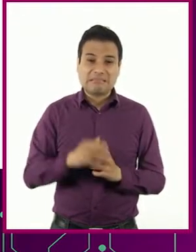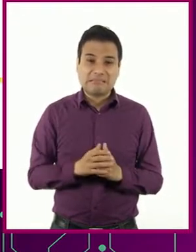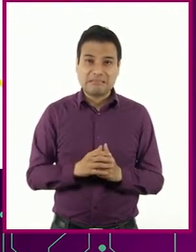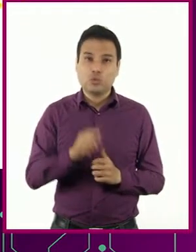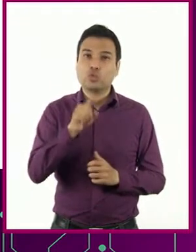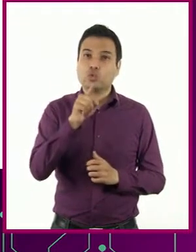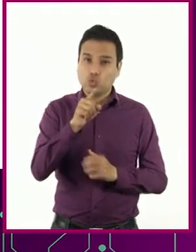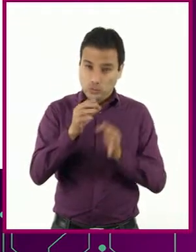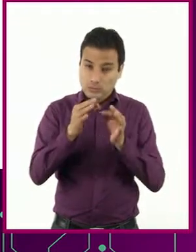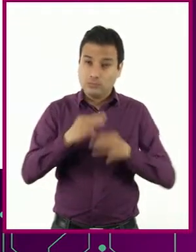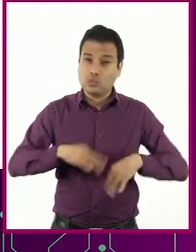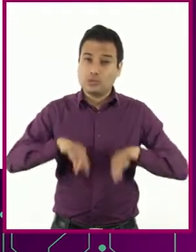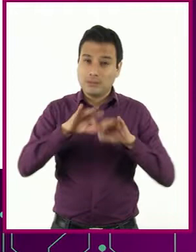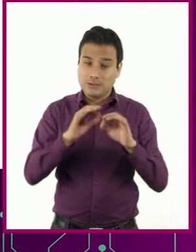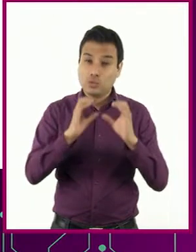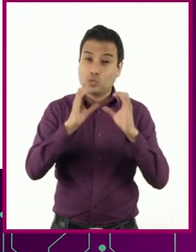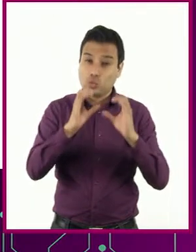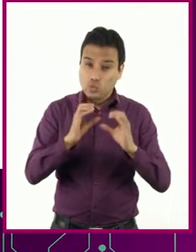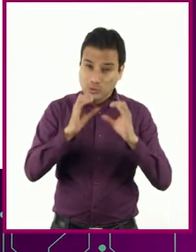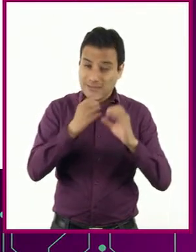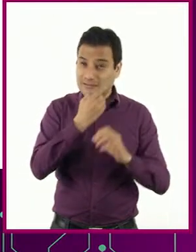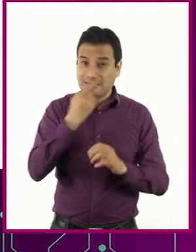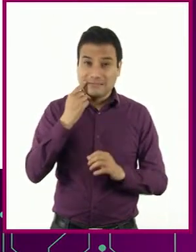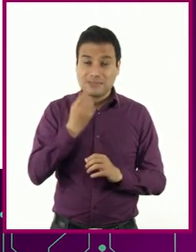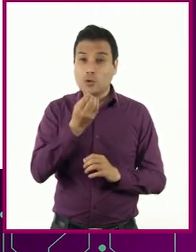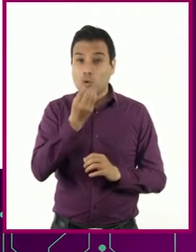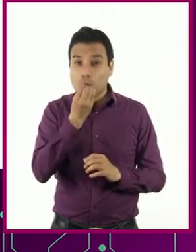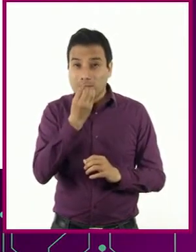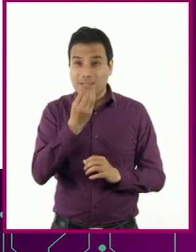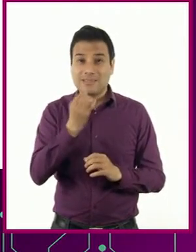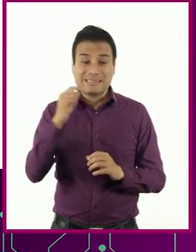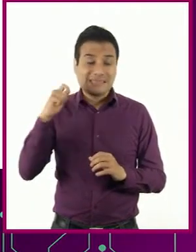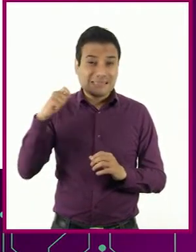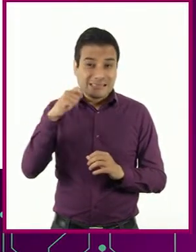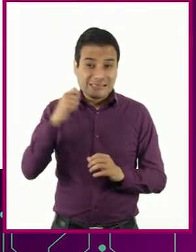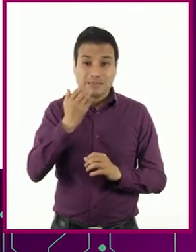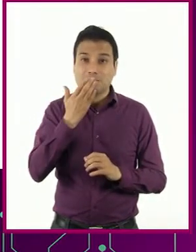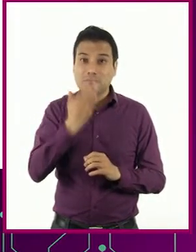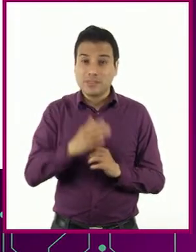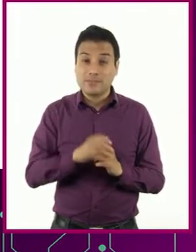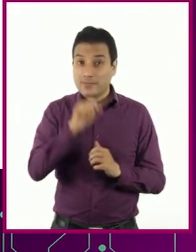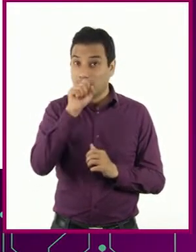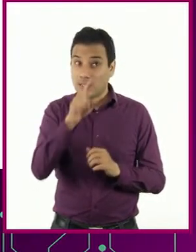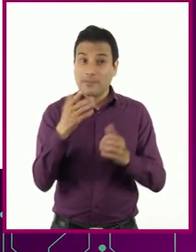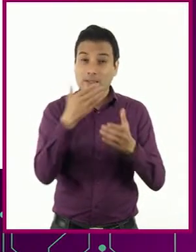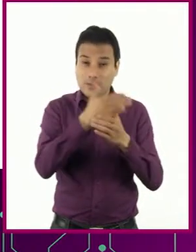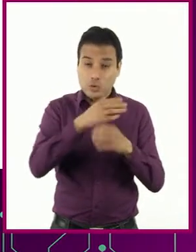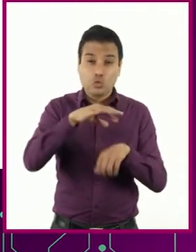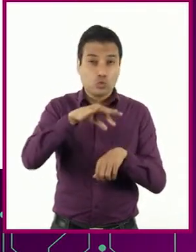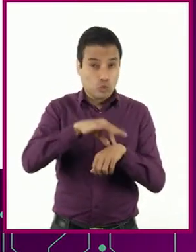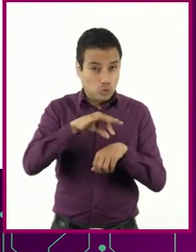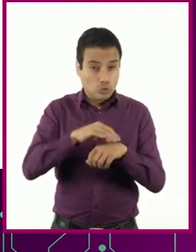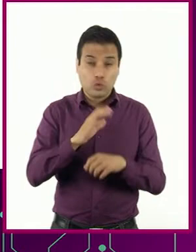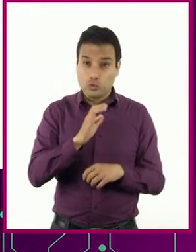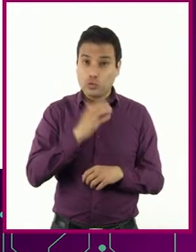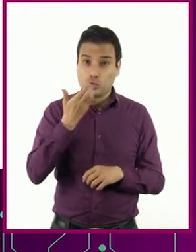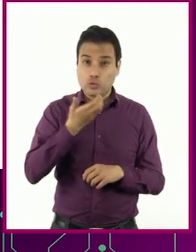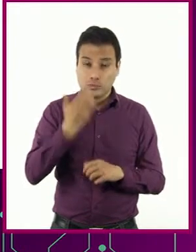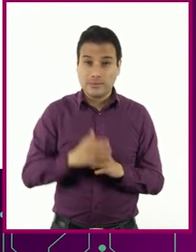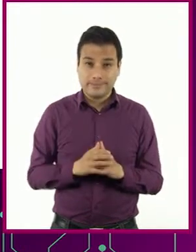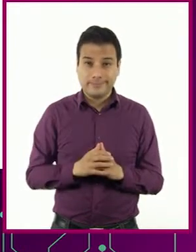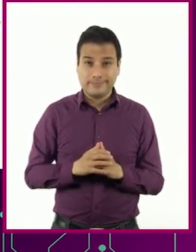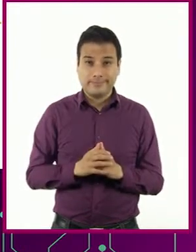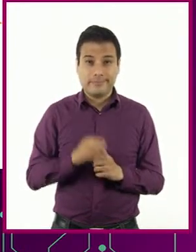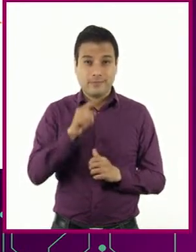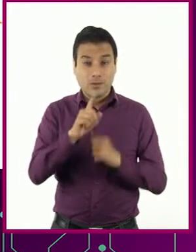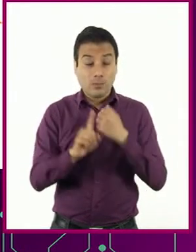papel principal en el cuidado de tus hábitos de higiene y alimentación, sumado a revisiones periódicas para hacer un diagnóstico oportuno y evitar complicaciones